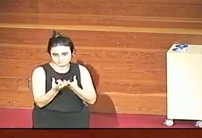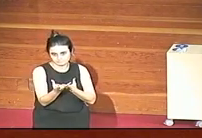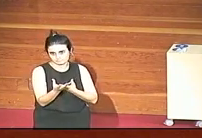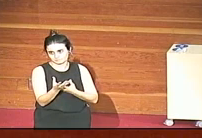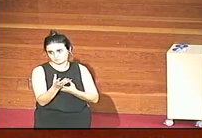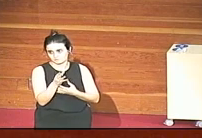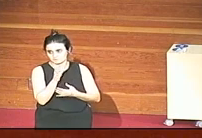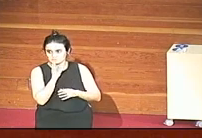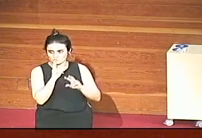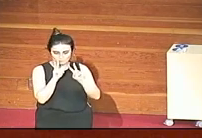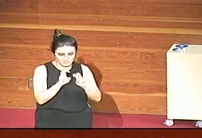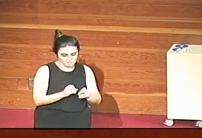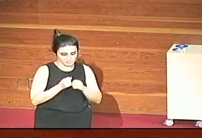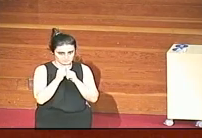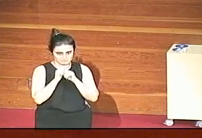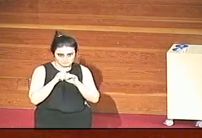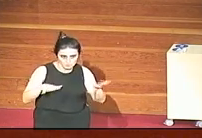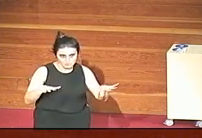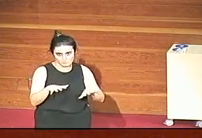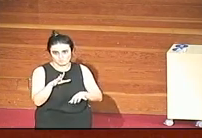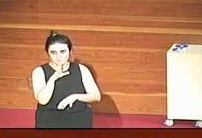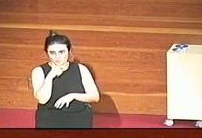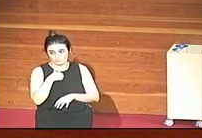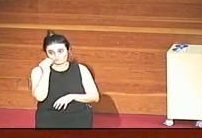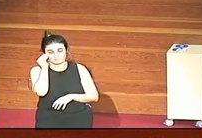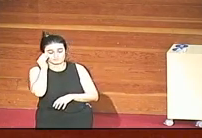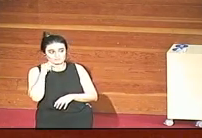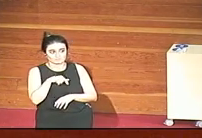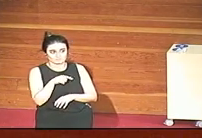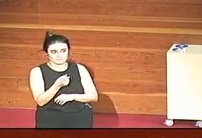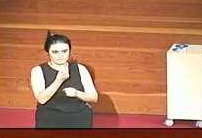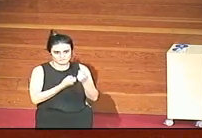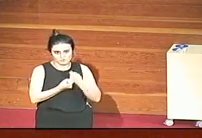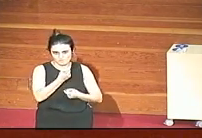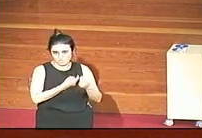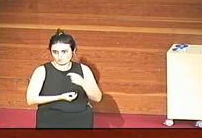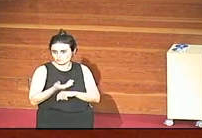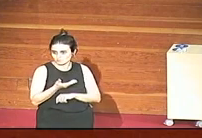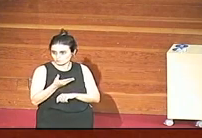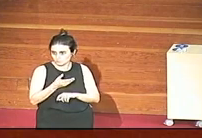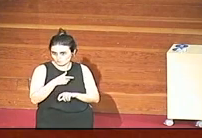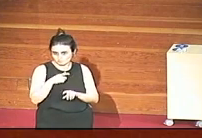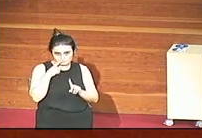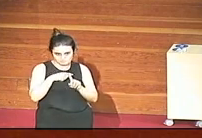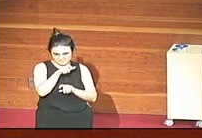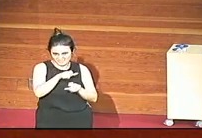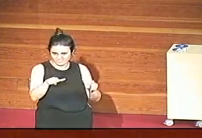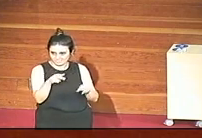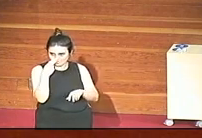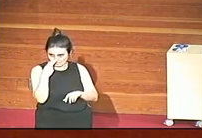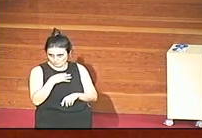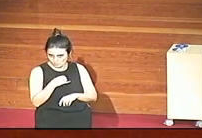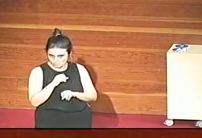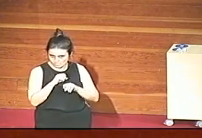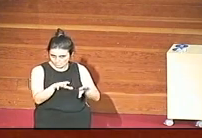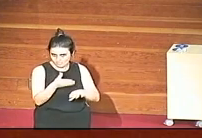investigaciones yo creo que es información importante y relevante para la ciudadanía y además qué